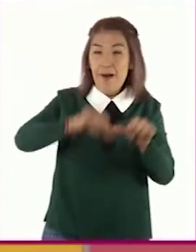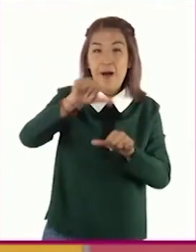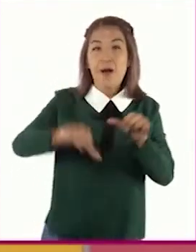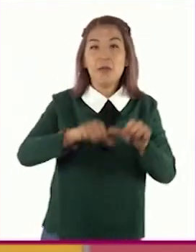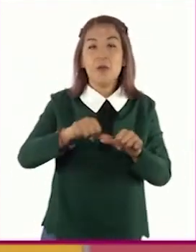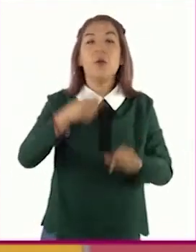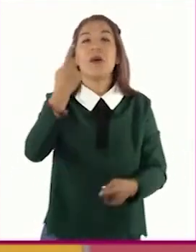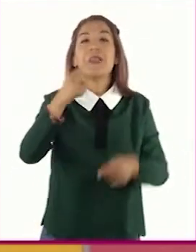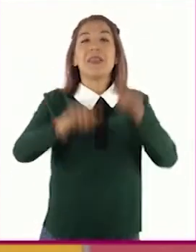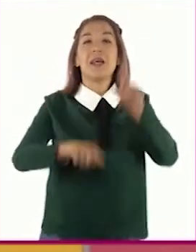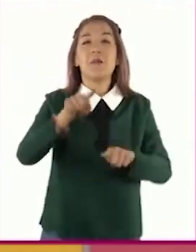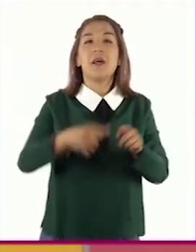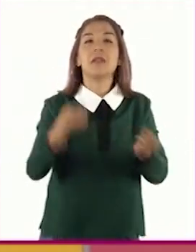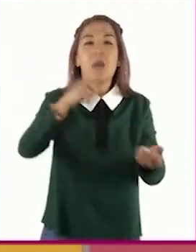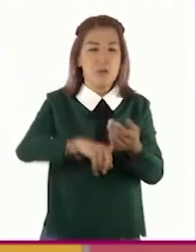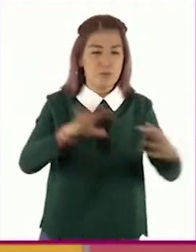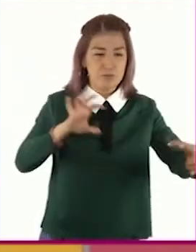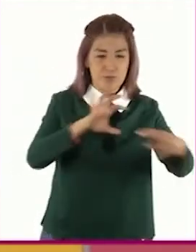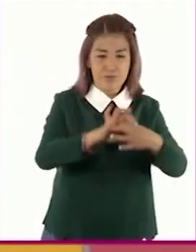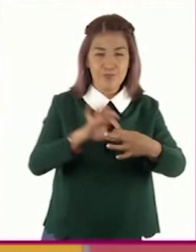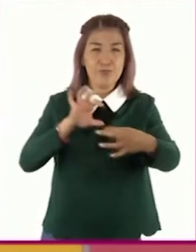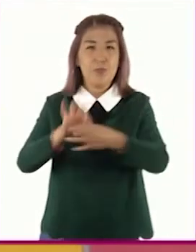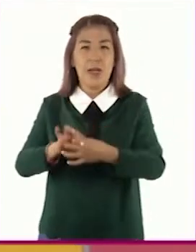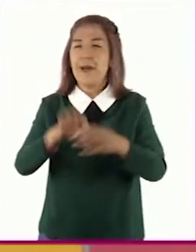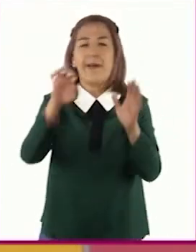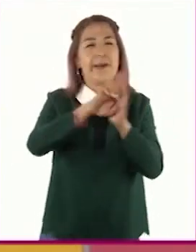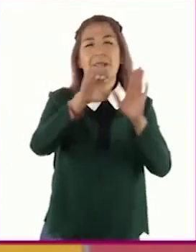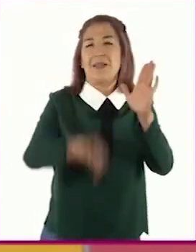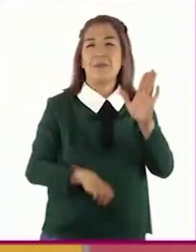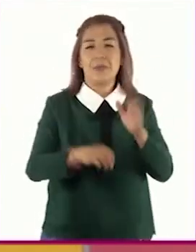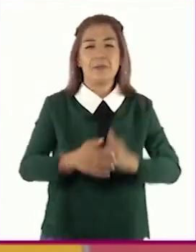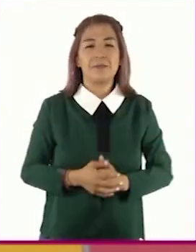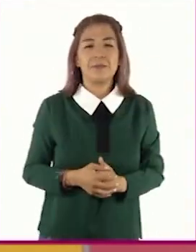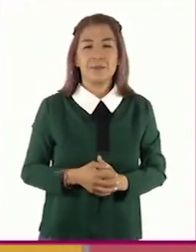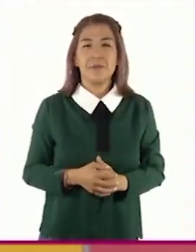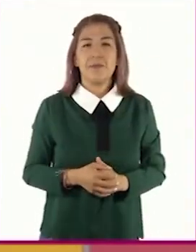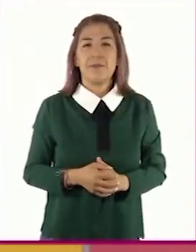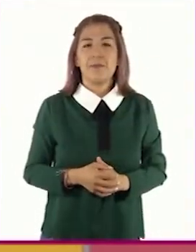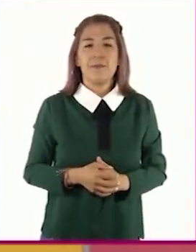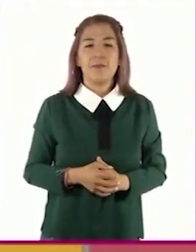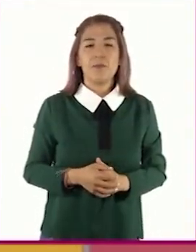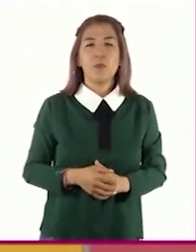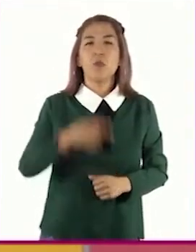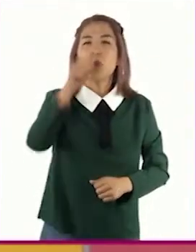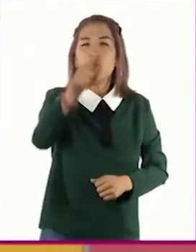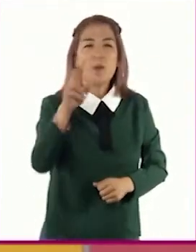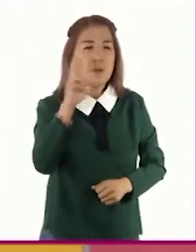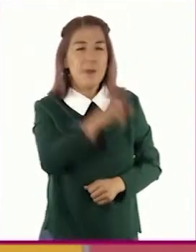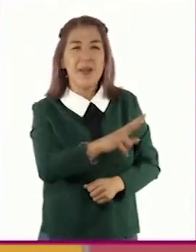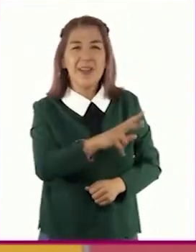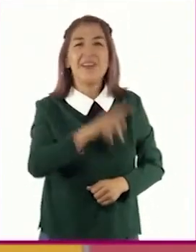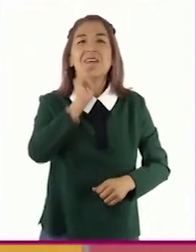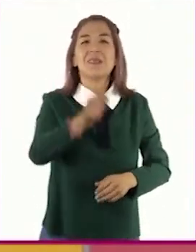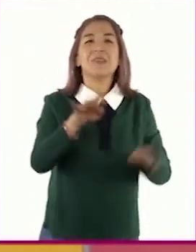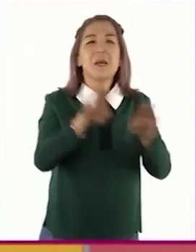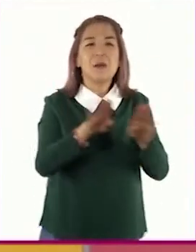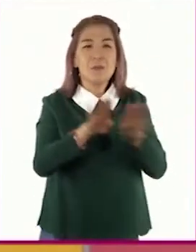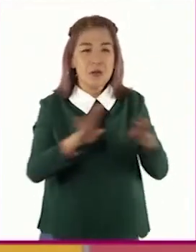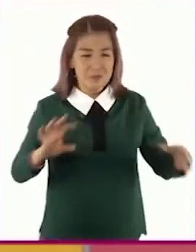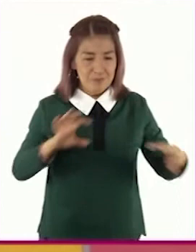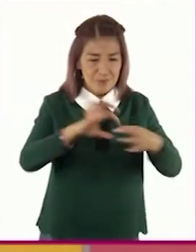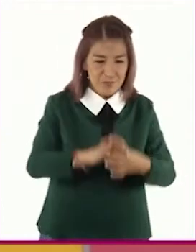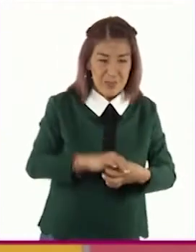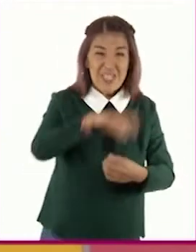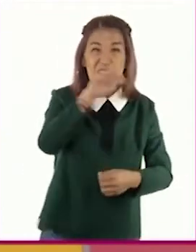dependiendo de con quién esté conectado. Por decir algo, dime a quién estás unido y te diré qué número de oxidación